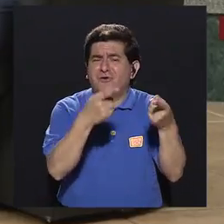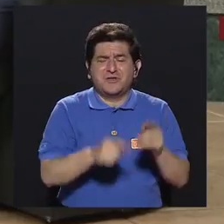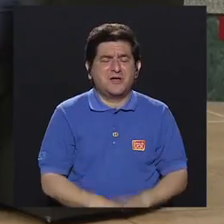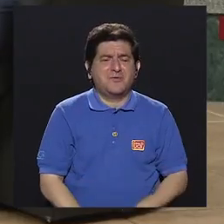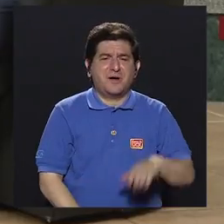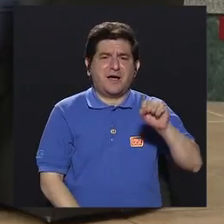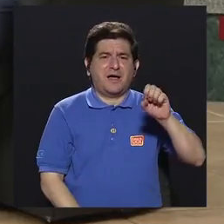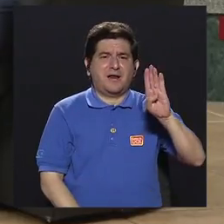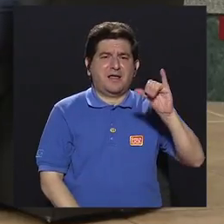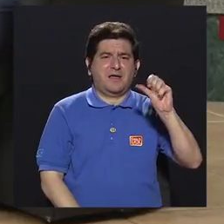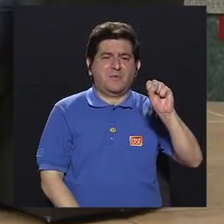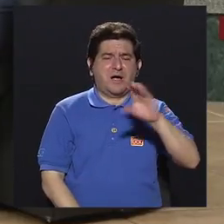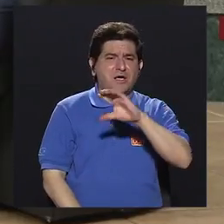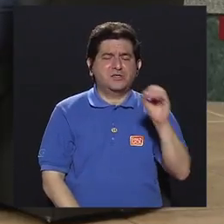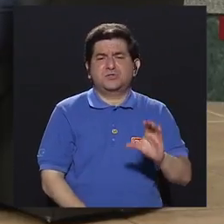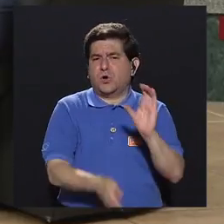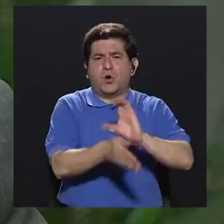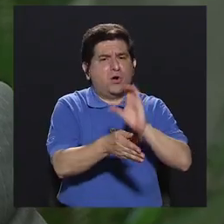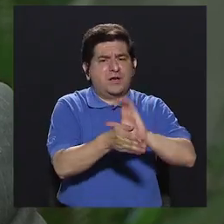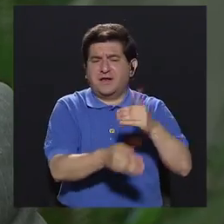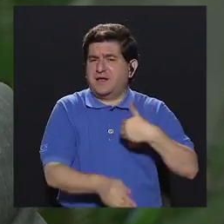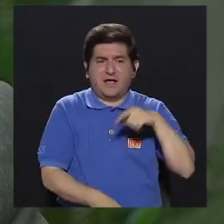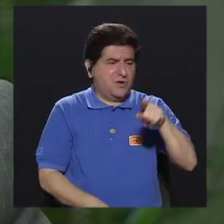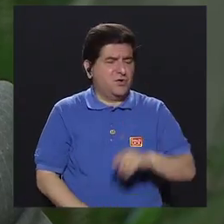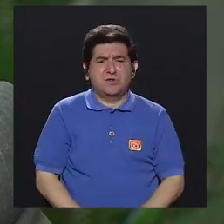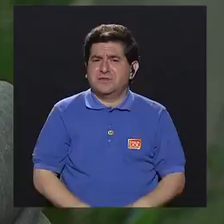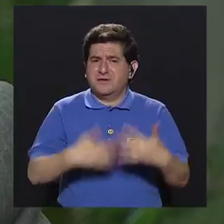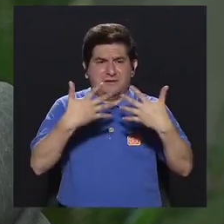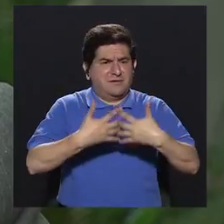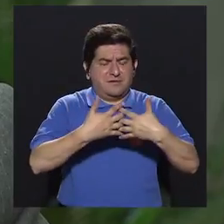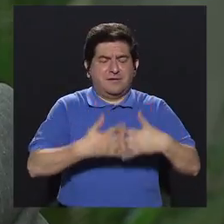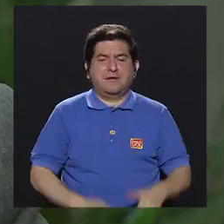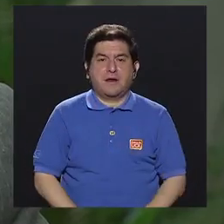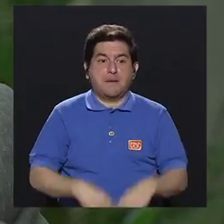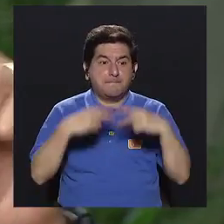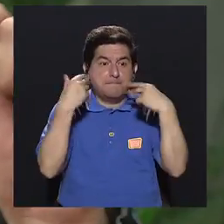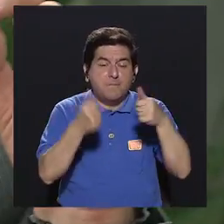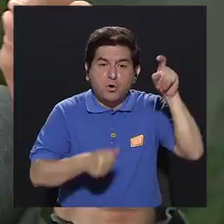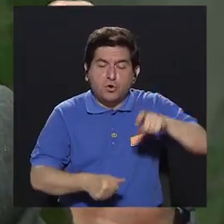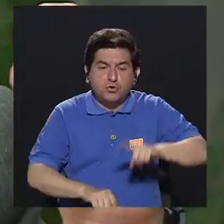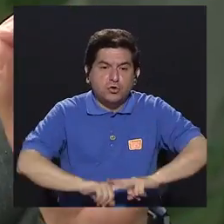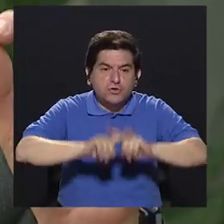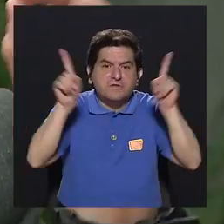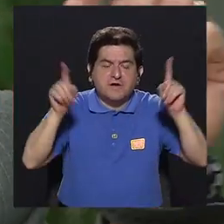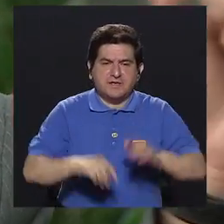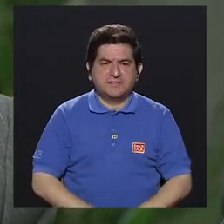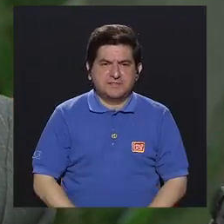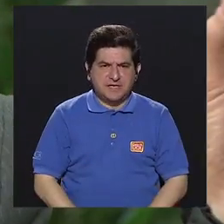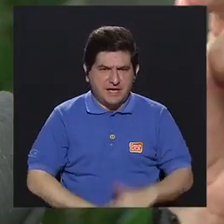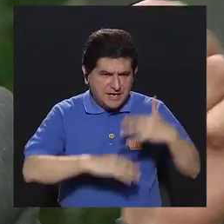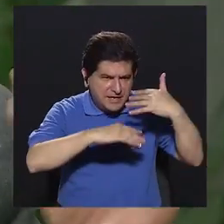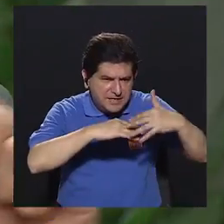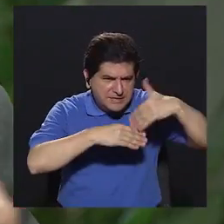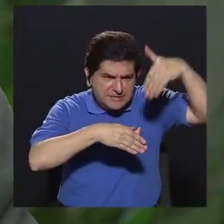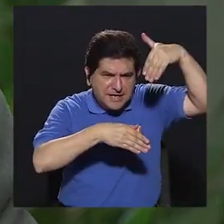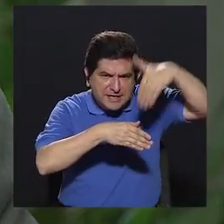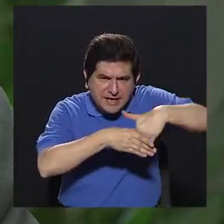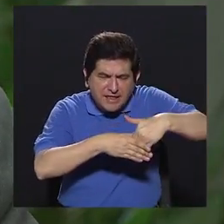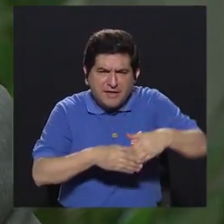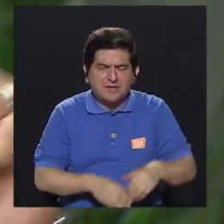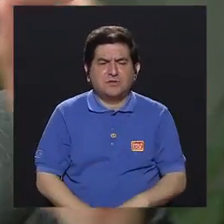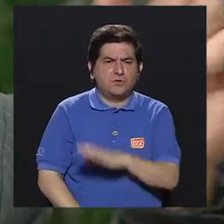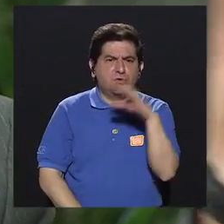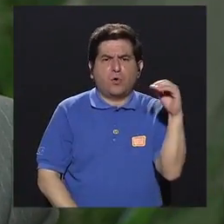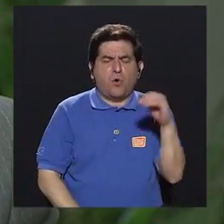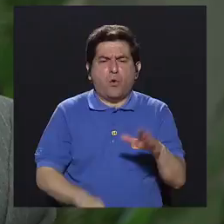trasladarlo a Levi's o a la clínica del pueblo que no tiene TAC, porque nuestra urgencia es empezar a hacer la diferencia, si es hemorrágico o es